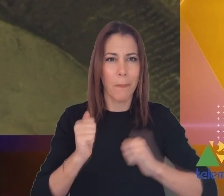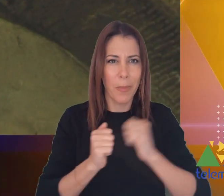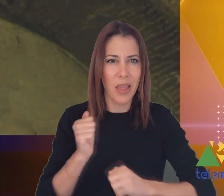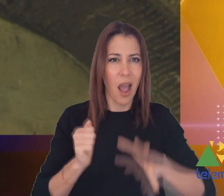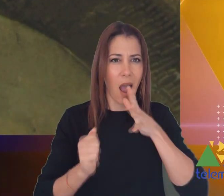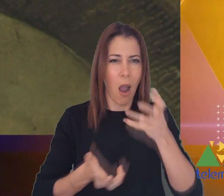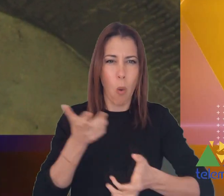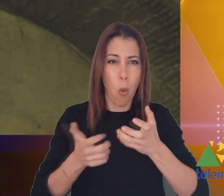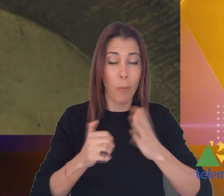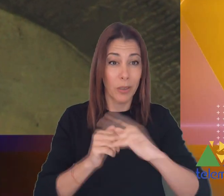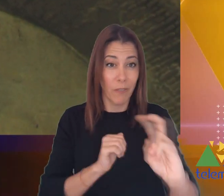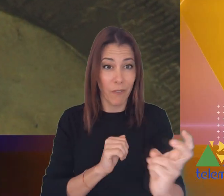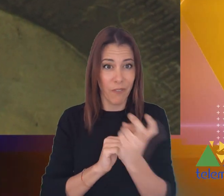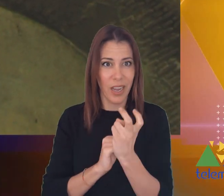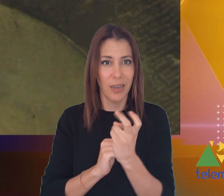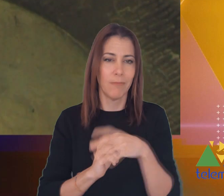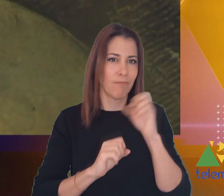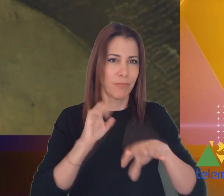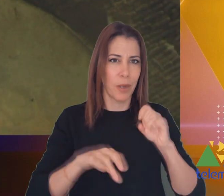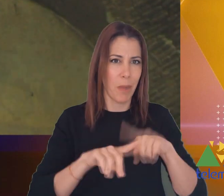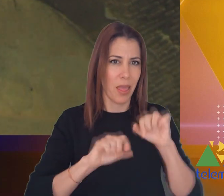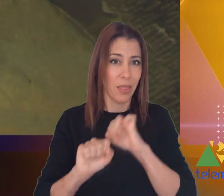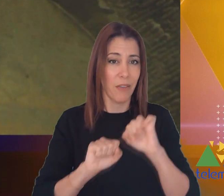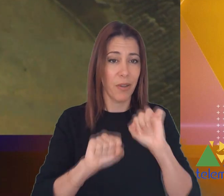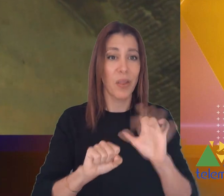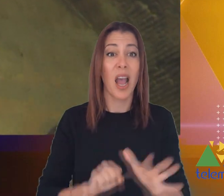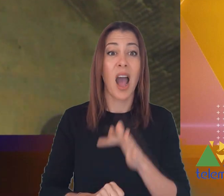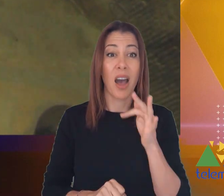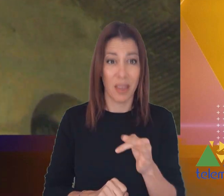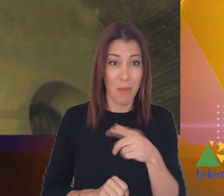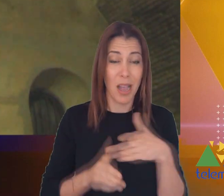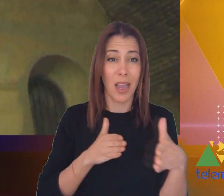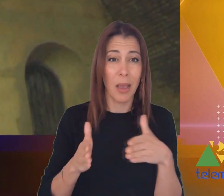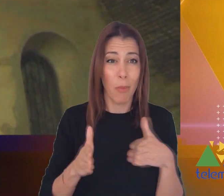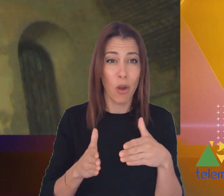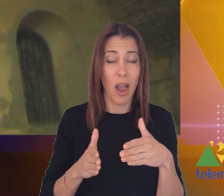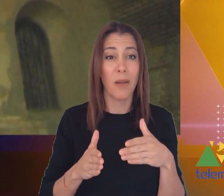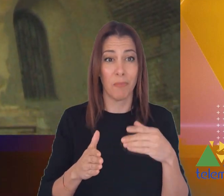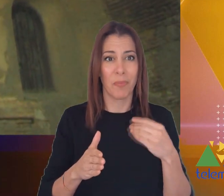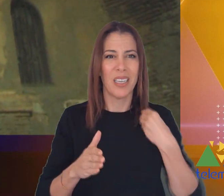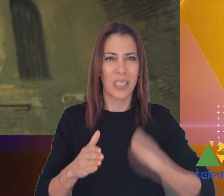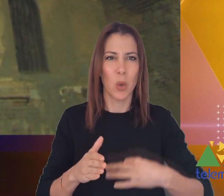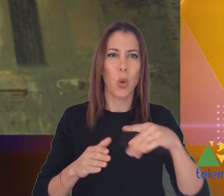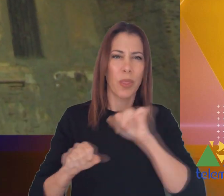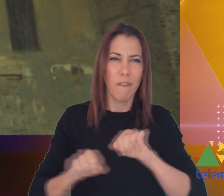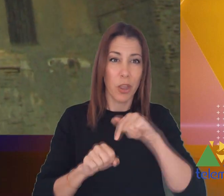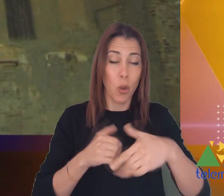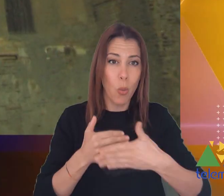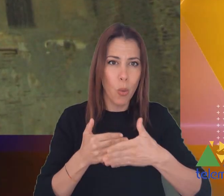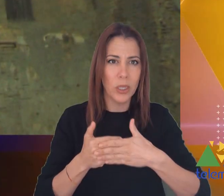los que atacaban a la puerta. Incluso en su época 2 garitas estarían defendiendo esta